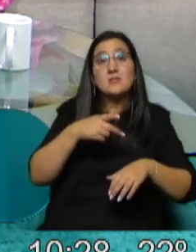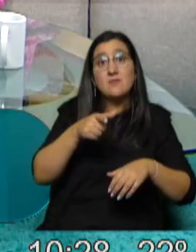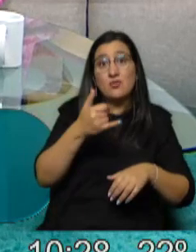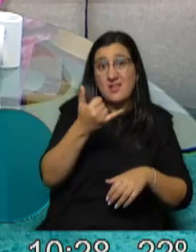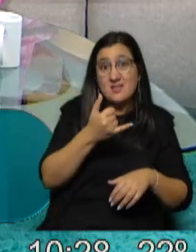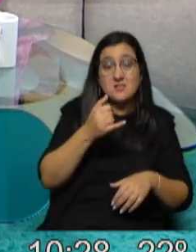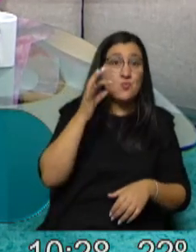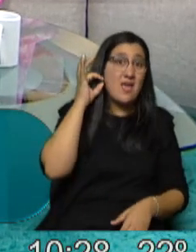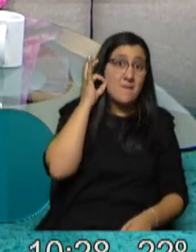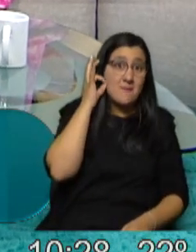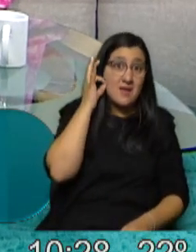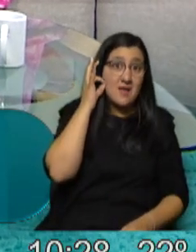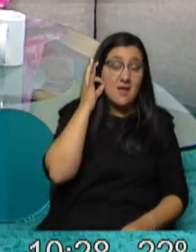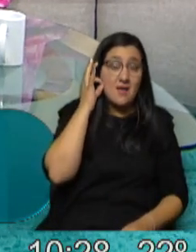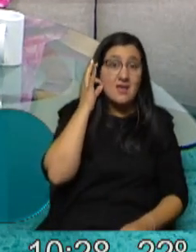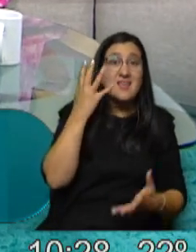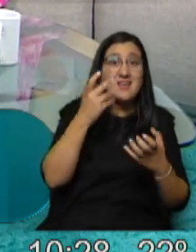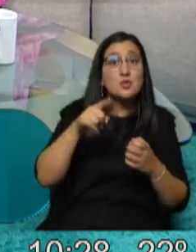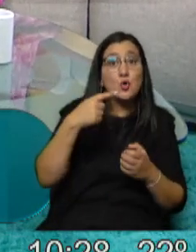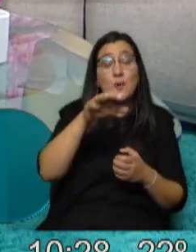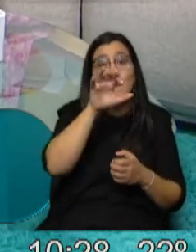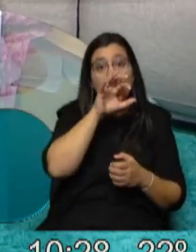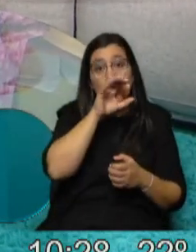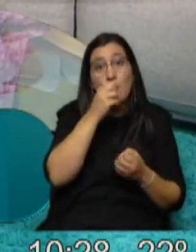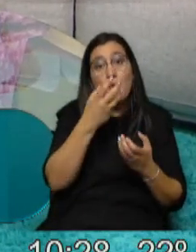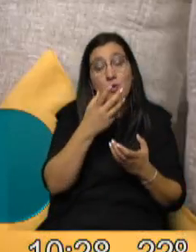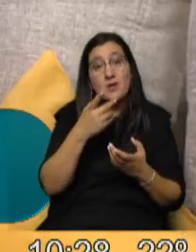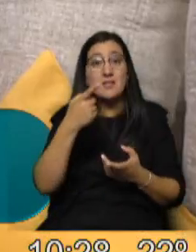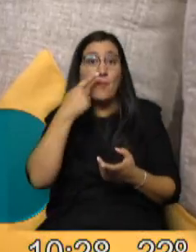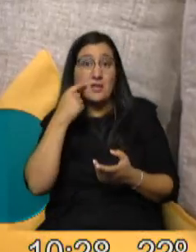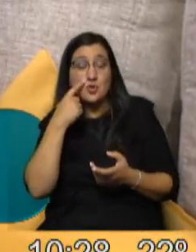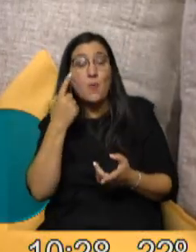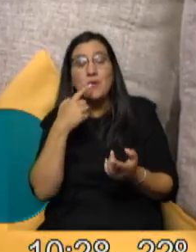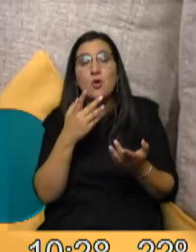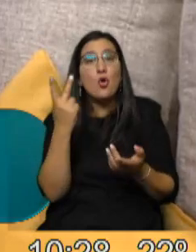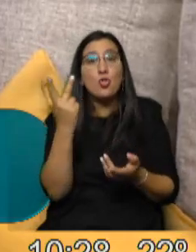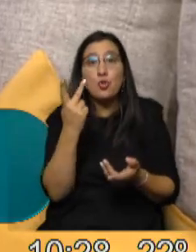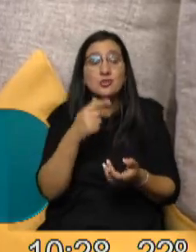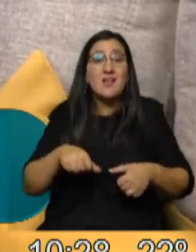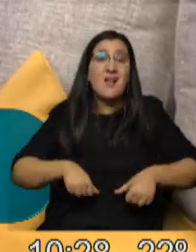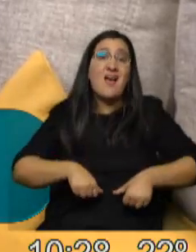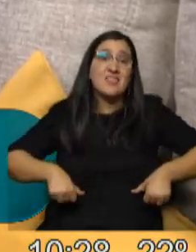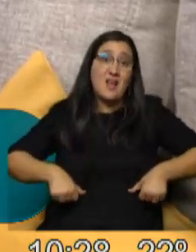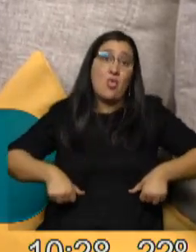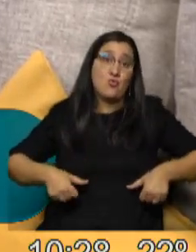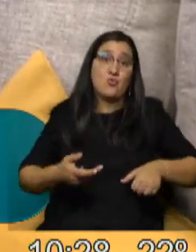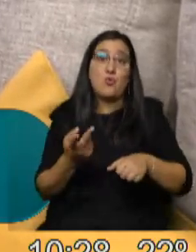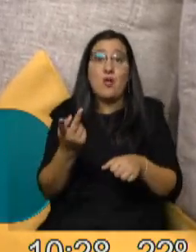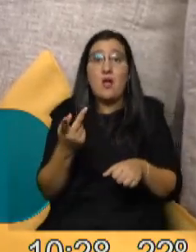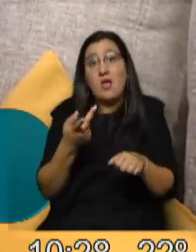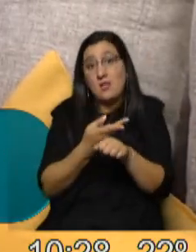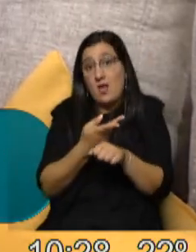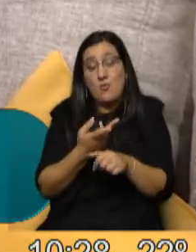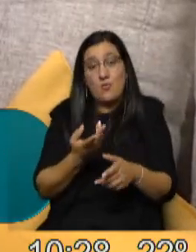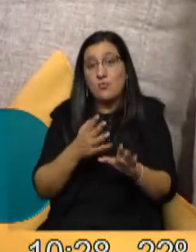de hecho, ya ni siquiera es casi una prescripción médica, sino ya que es casi una obligación por ley. Sí, claro. O sea, todos